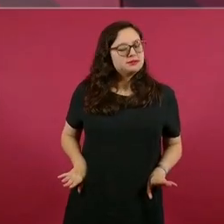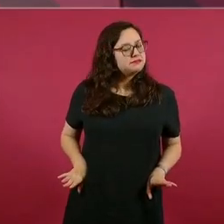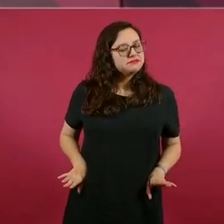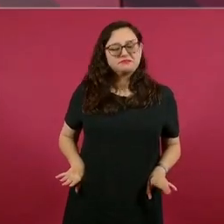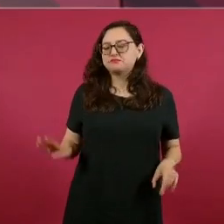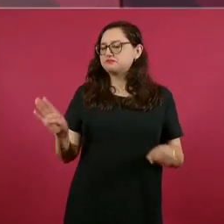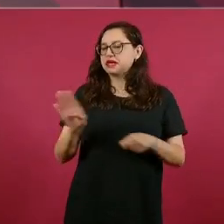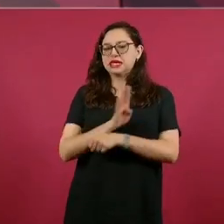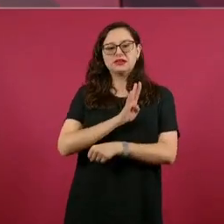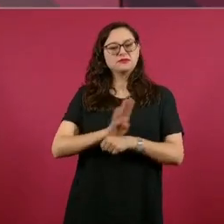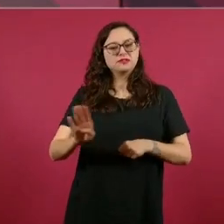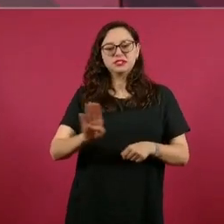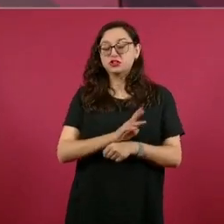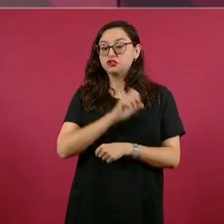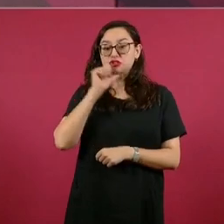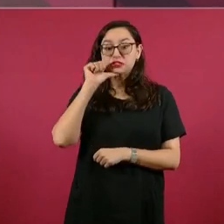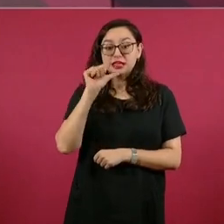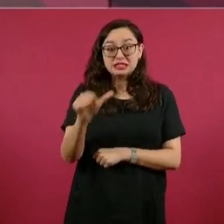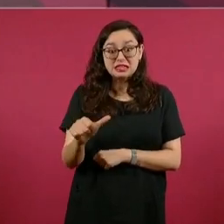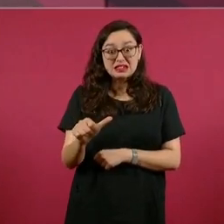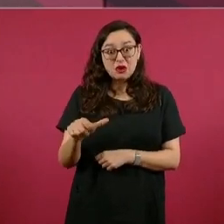o narcos estados.